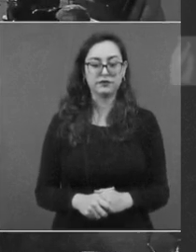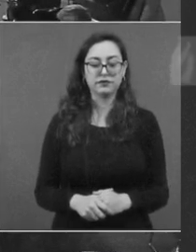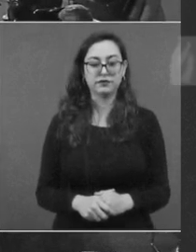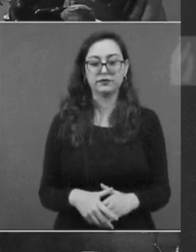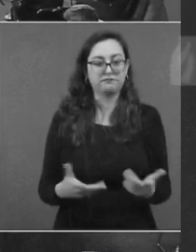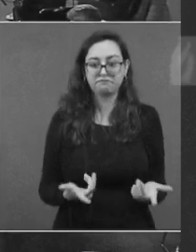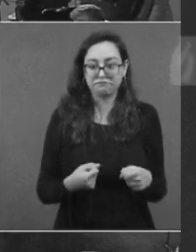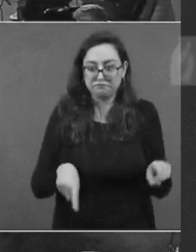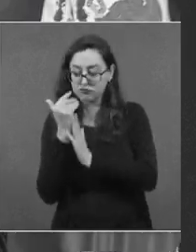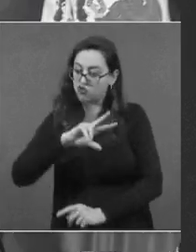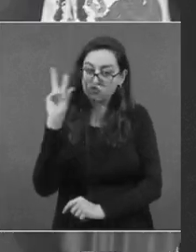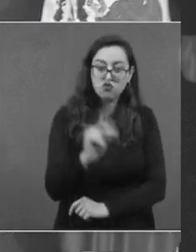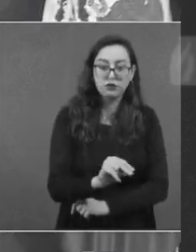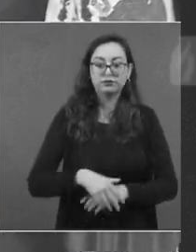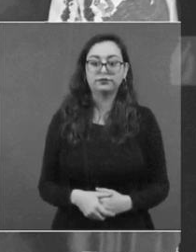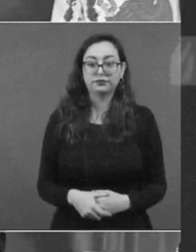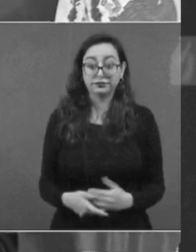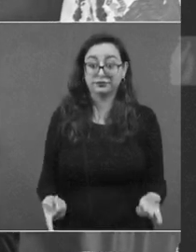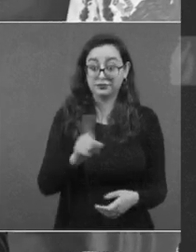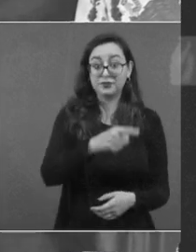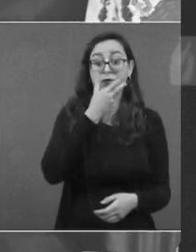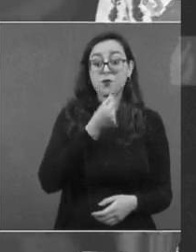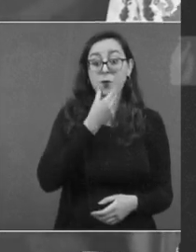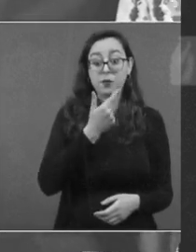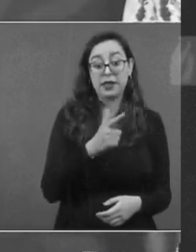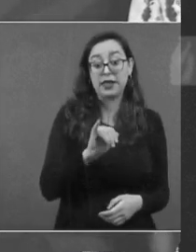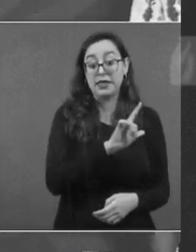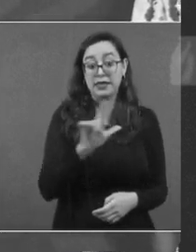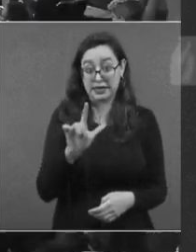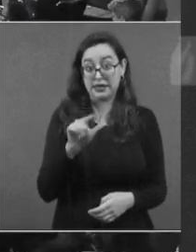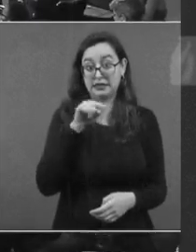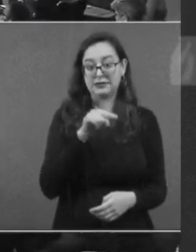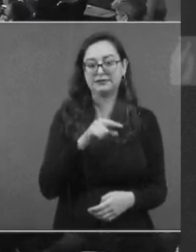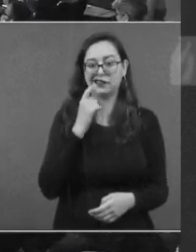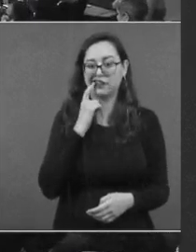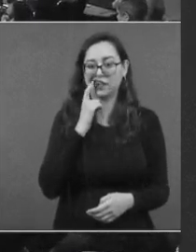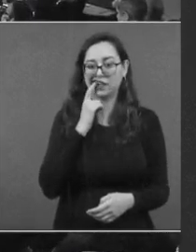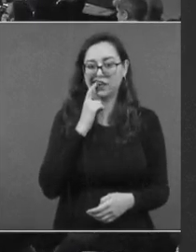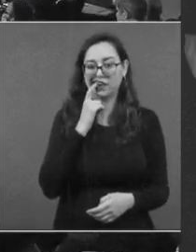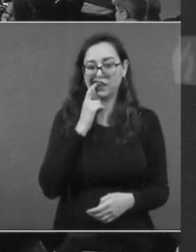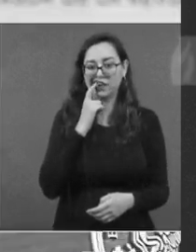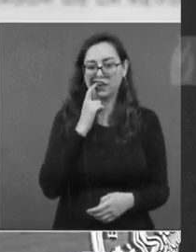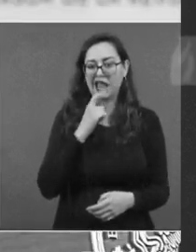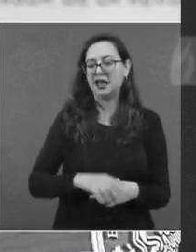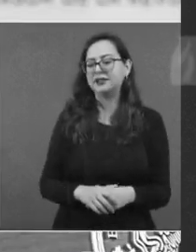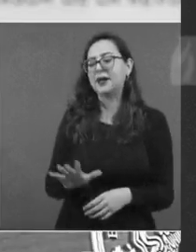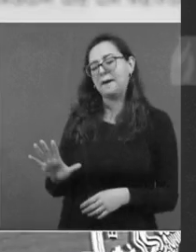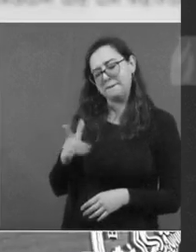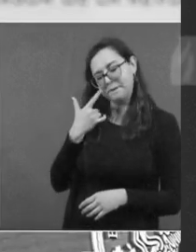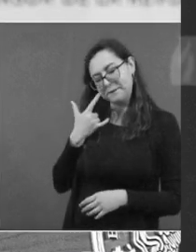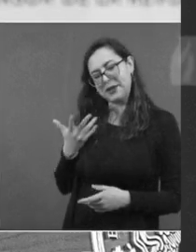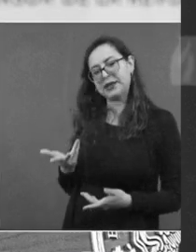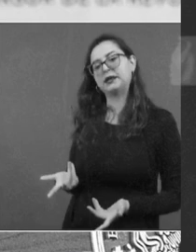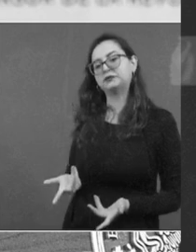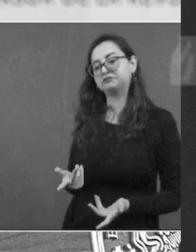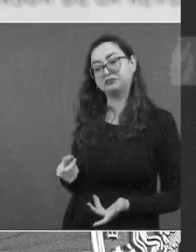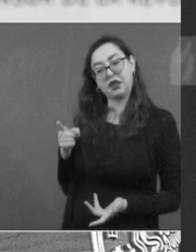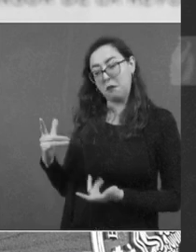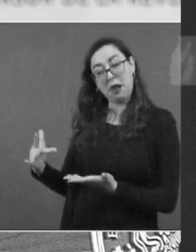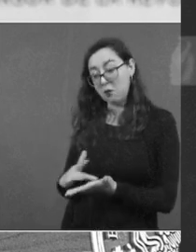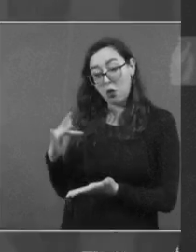Y le contesto pues lo mismo, ¿no? Entonces Gil Díaz, queriéndose pasar de listo, dice, bueno, es que si no